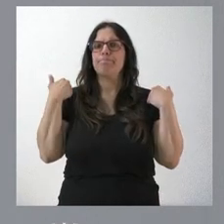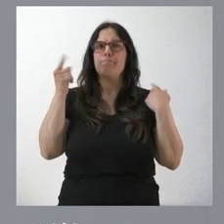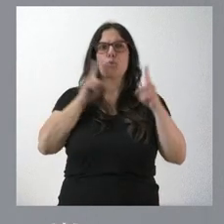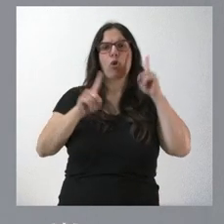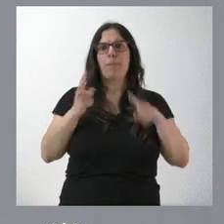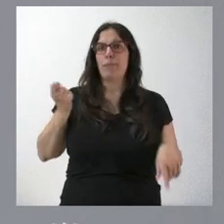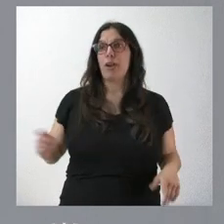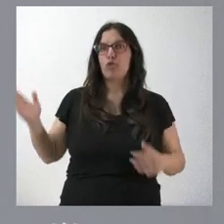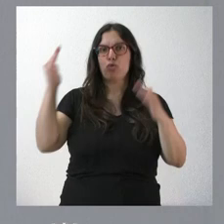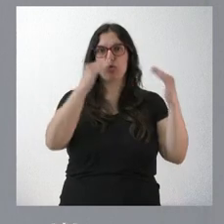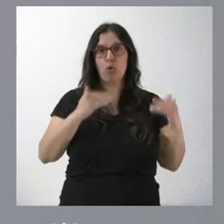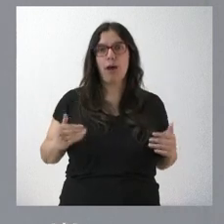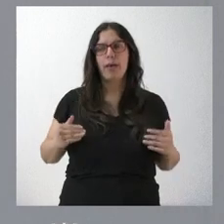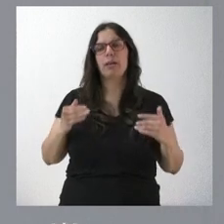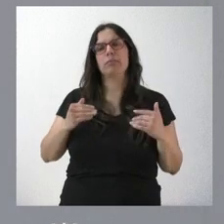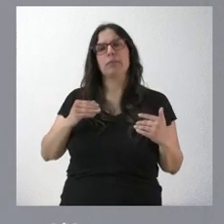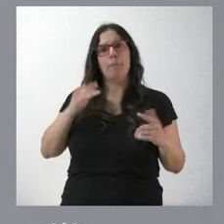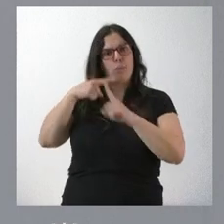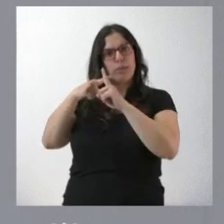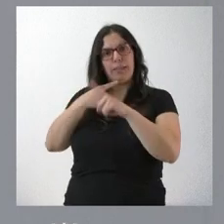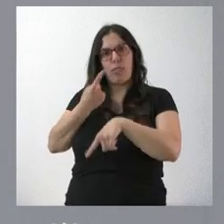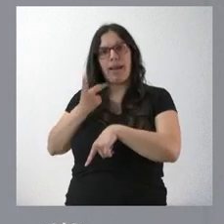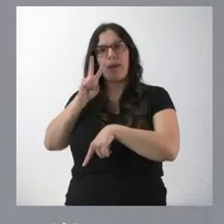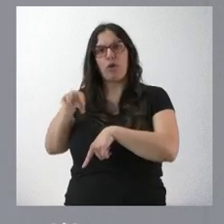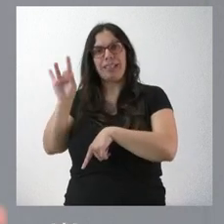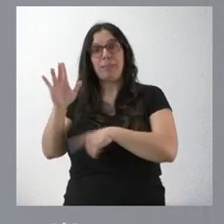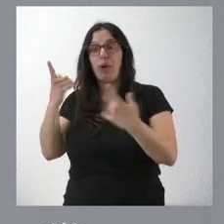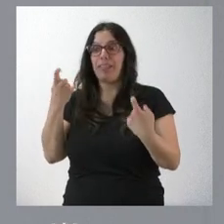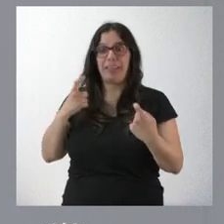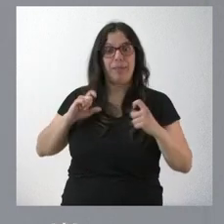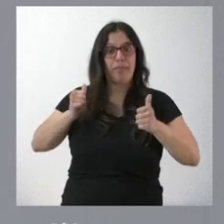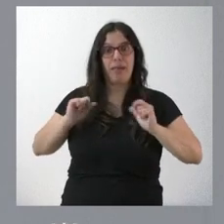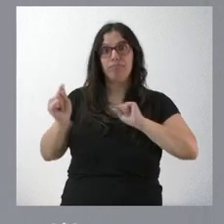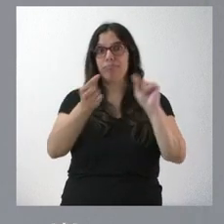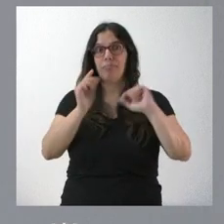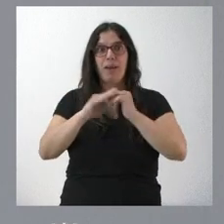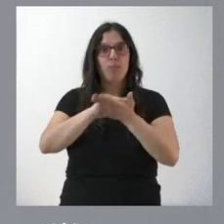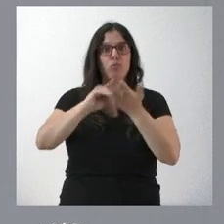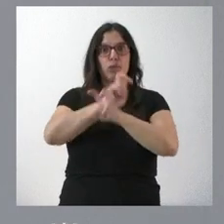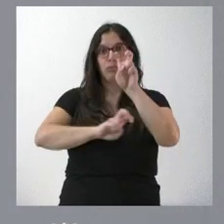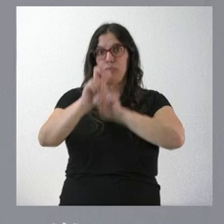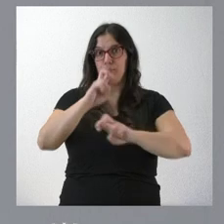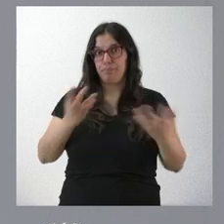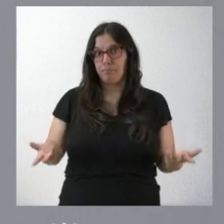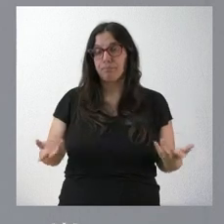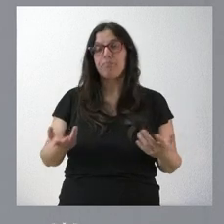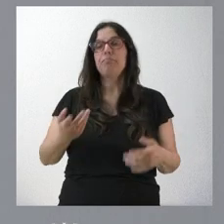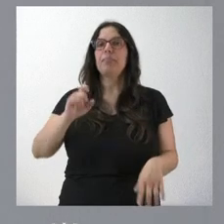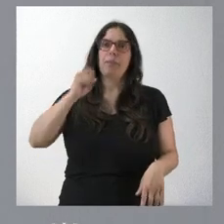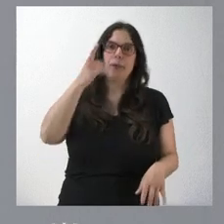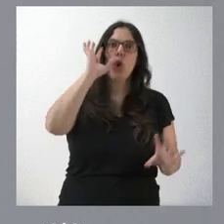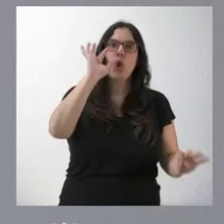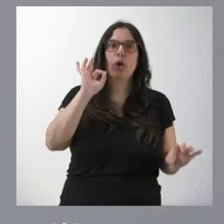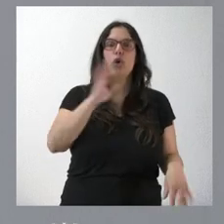profesionales tiene el propio ministerio, pero creemos también que es hora de buscar soluciones y, además de desear, como es natural, pues